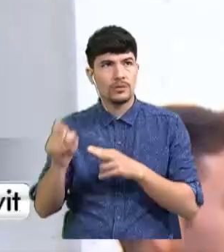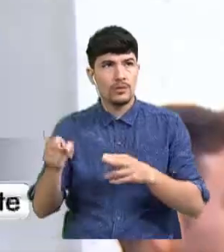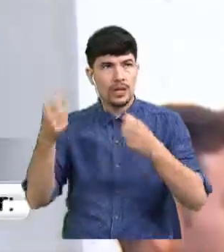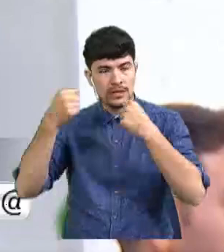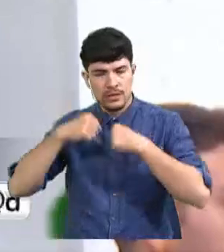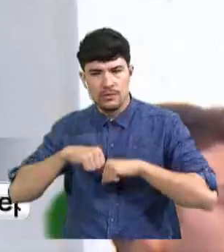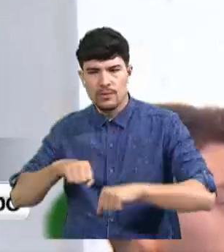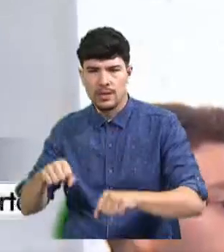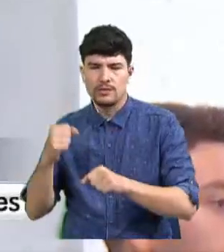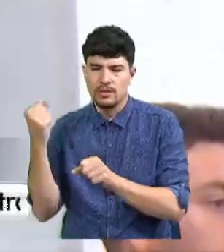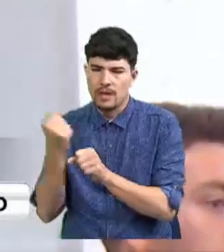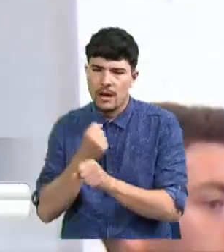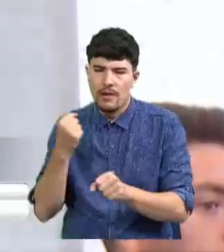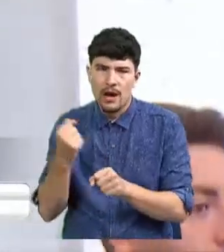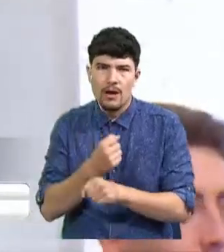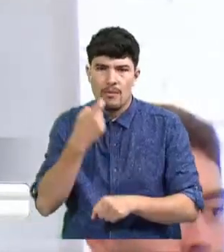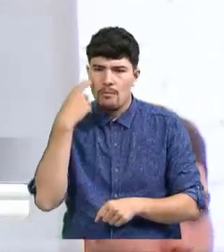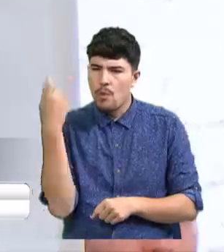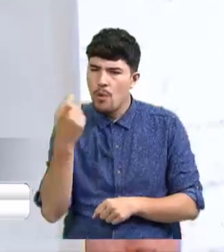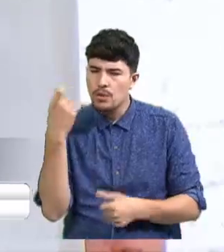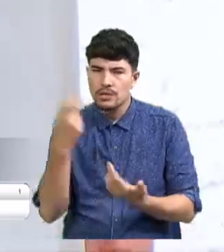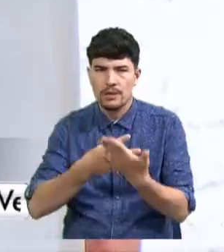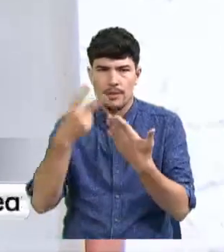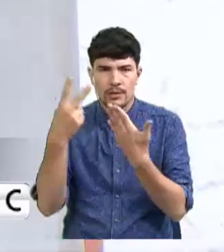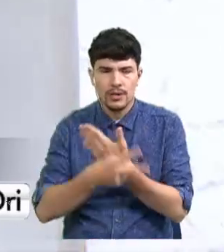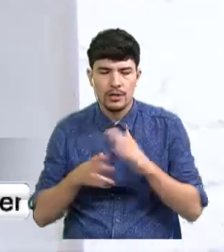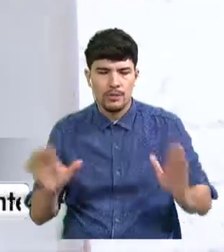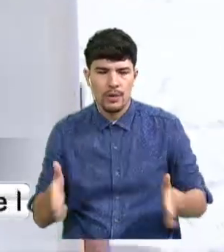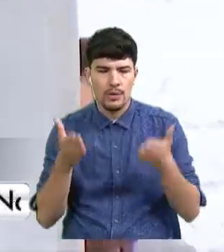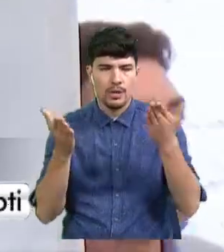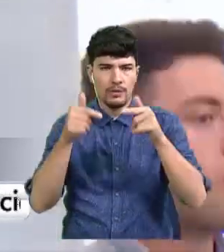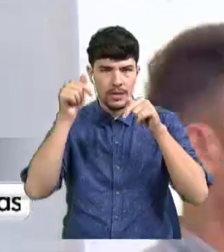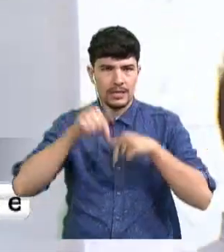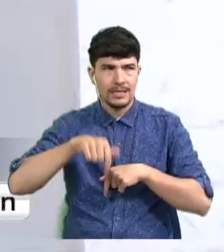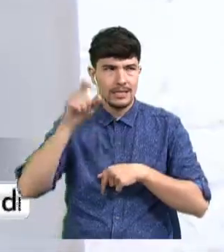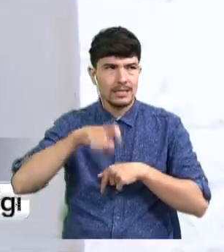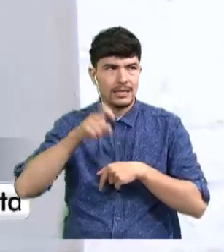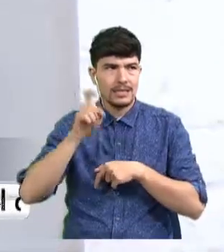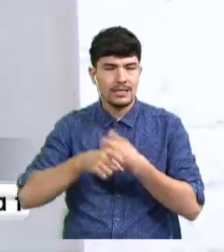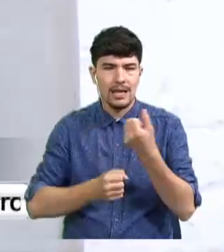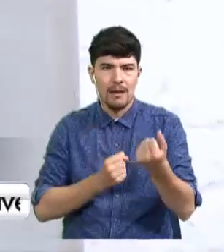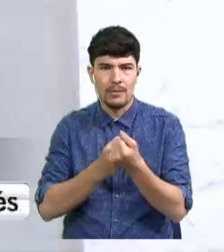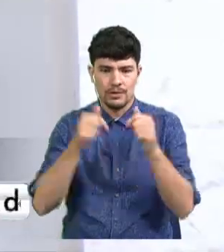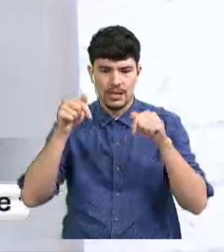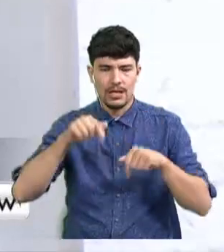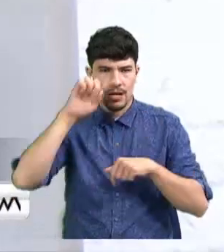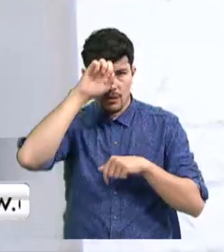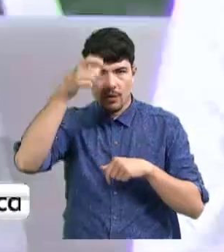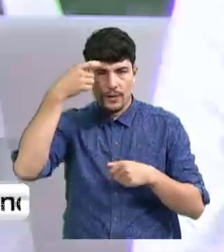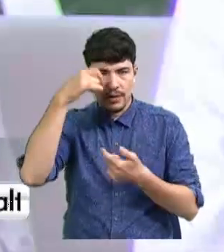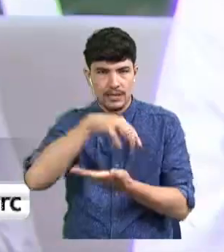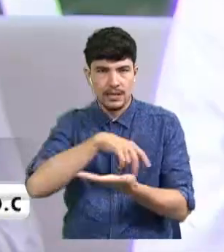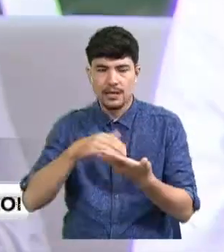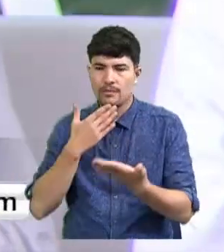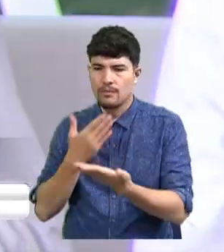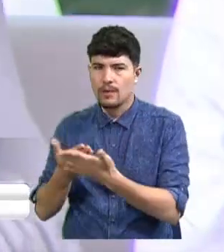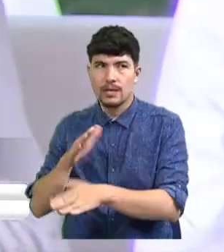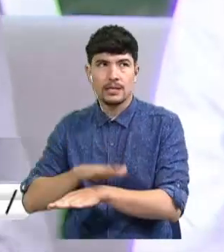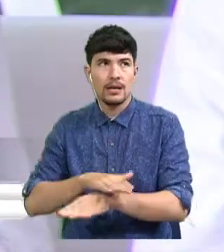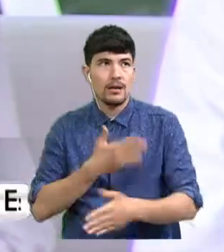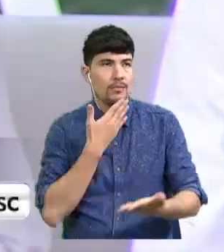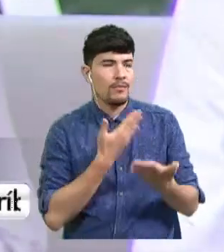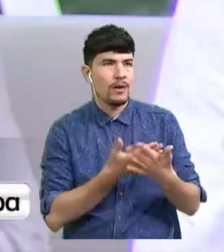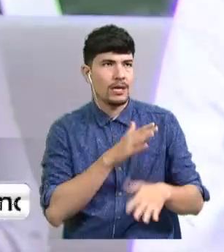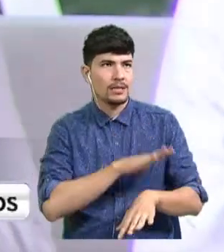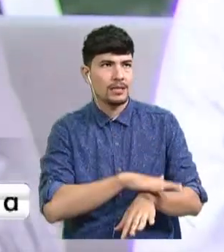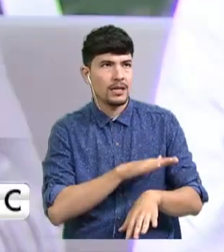todas estas labores, buscando esos proyectos productivos que necesitan esa ayuda por parte de la Gobernación de Santander. Buenas tardes. Bueno, muy buenas